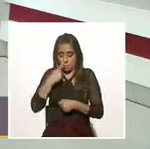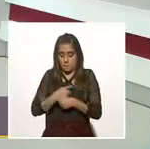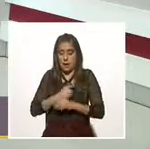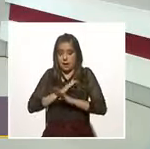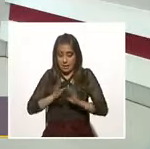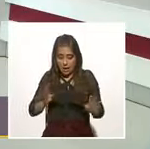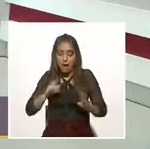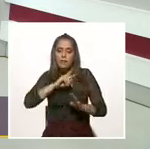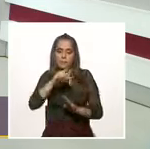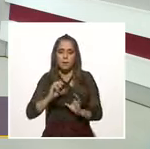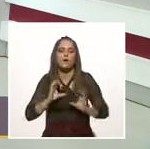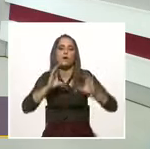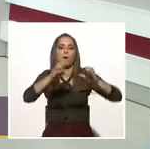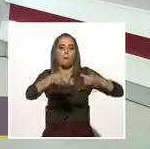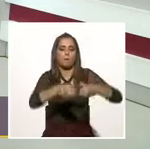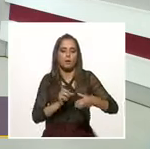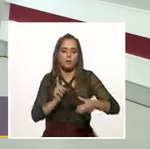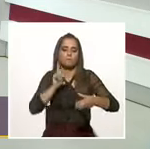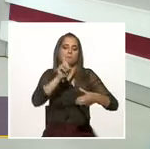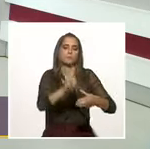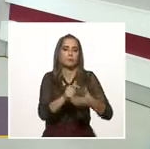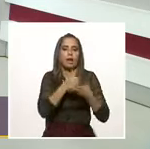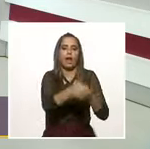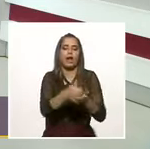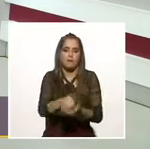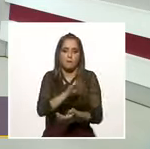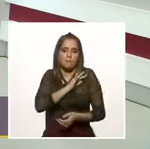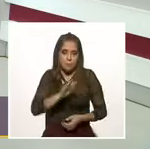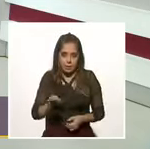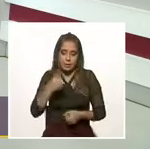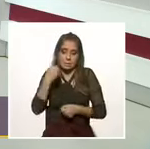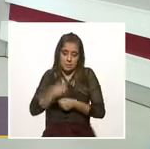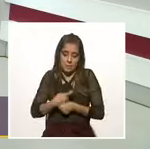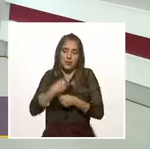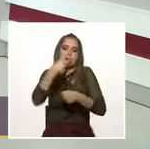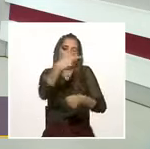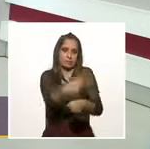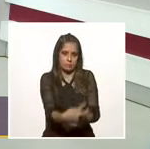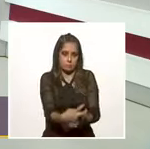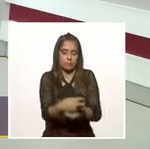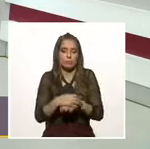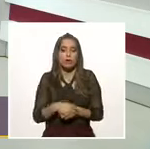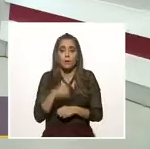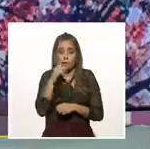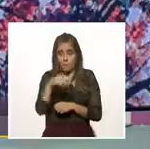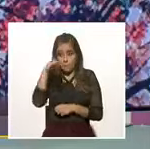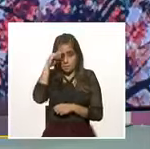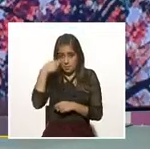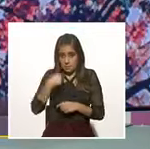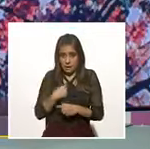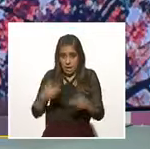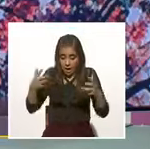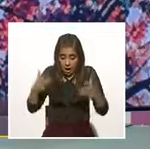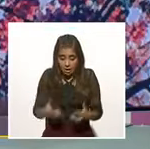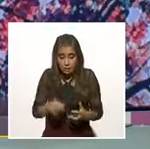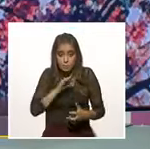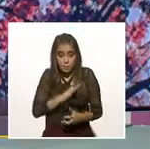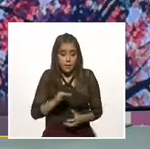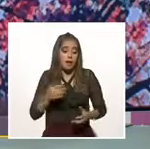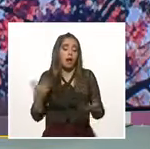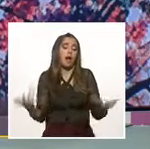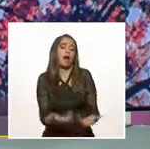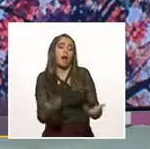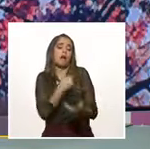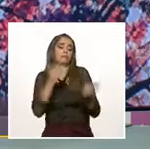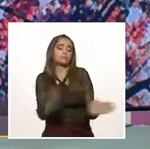generar factores de resiliencia. Pero esto no quiere decir necesariamente que nuestras acciones sí generen resiliencia,